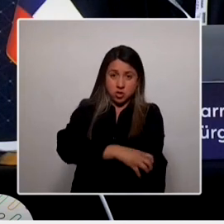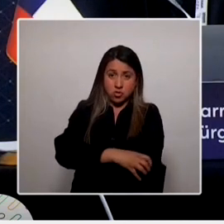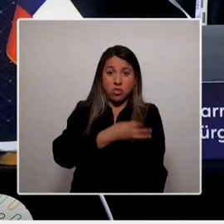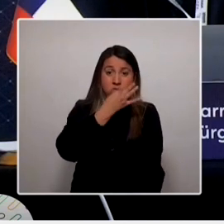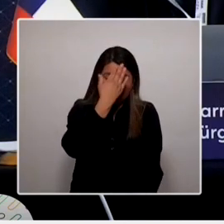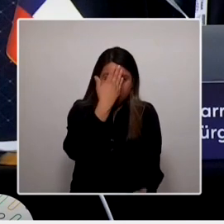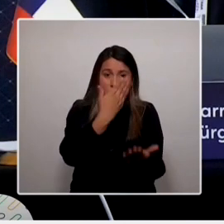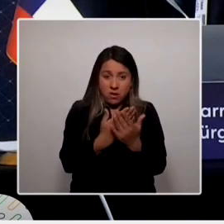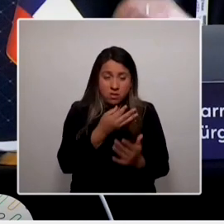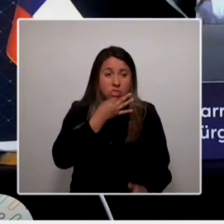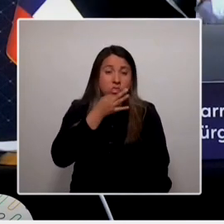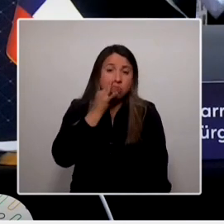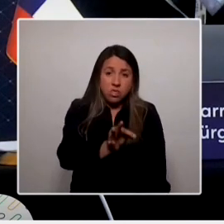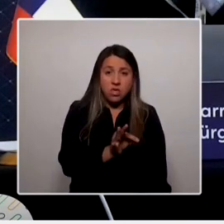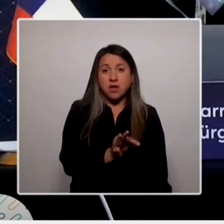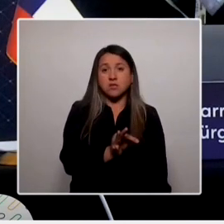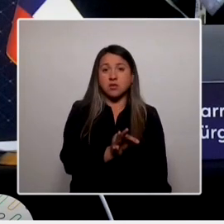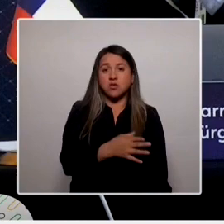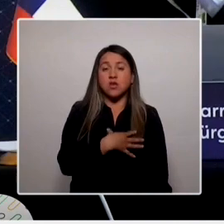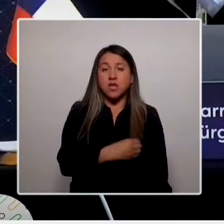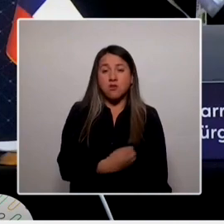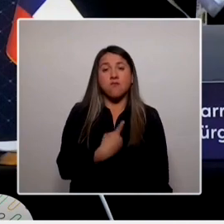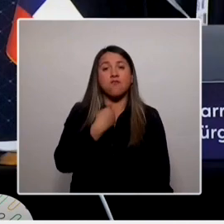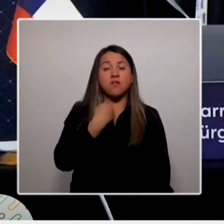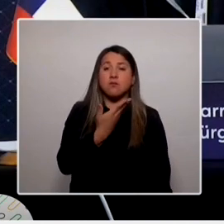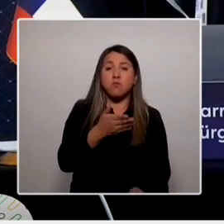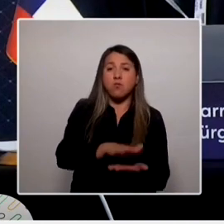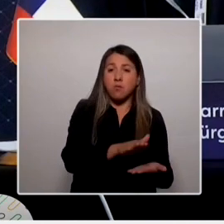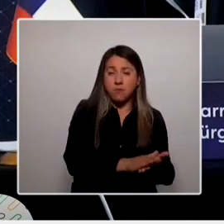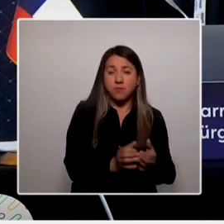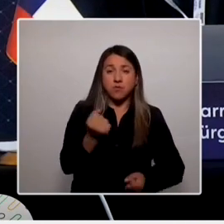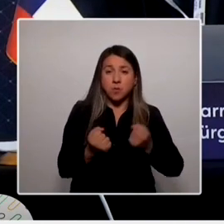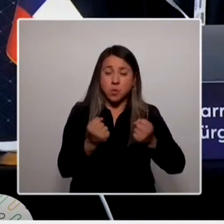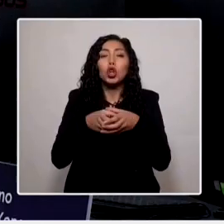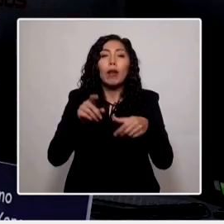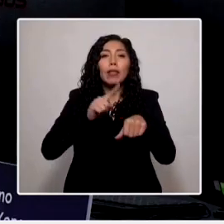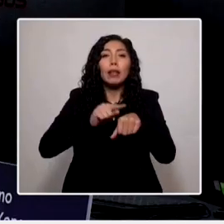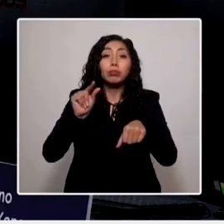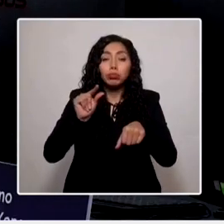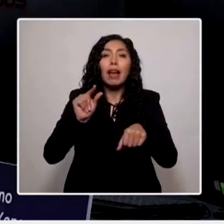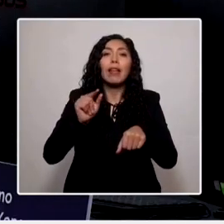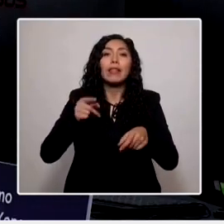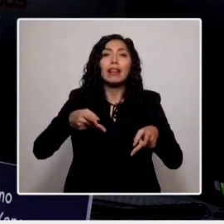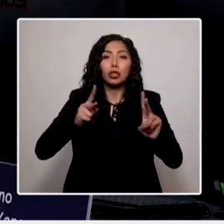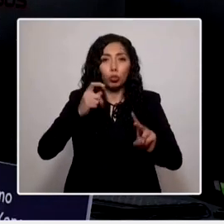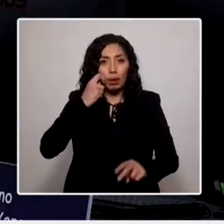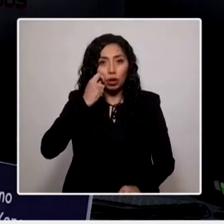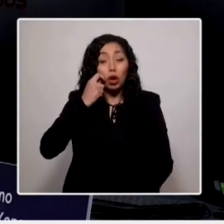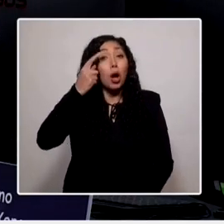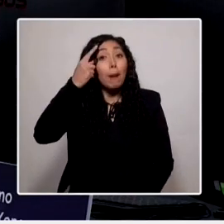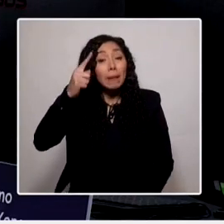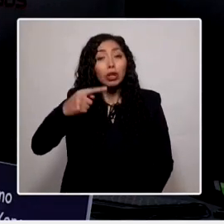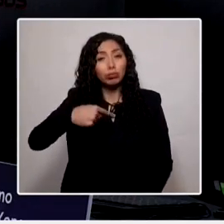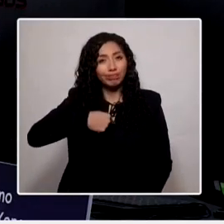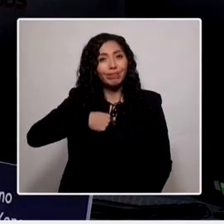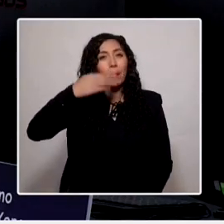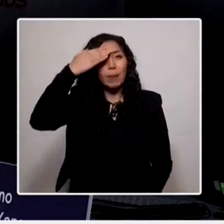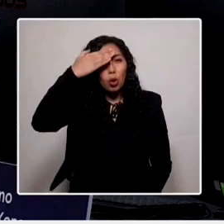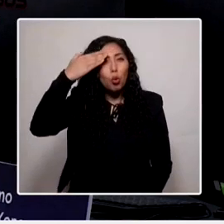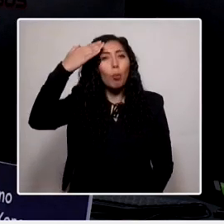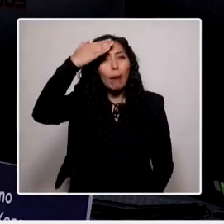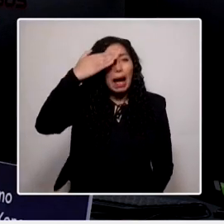las caras a los hijos de las víctimas fatales, a los choferes de los camiones quemados. Me preocupa el contenido y las